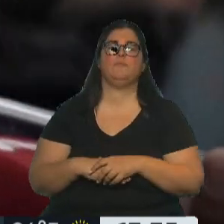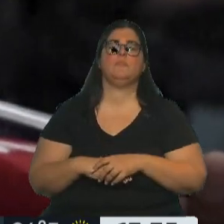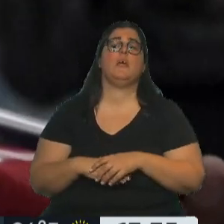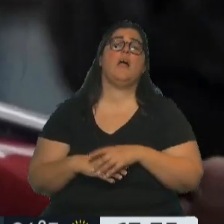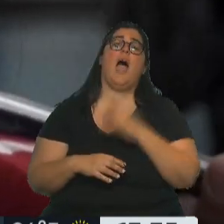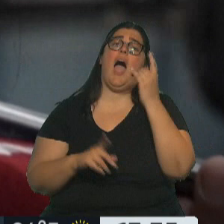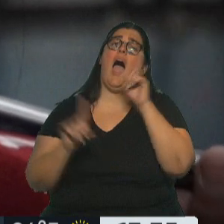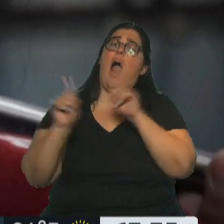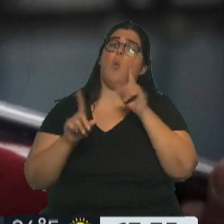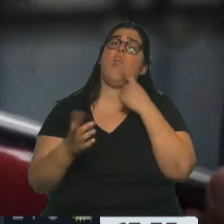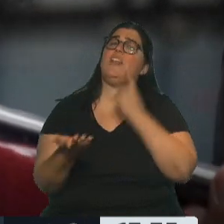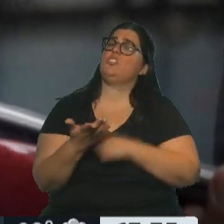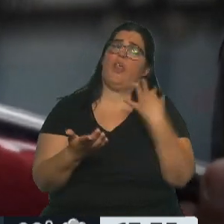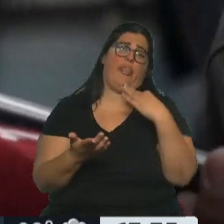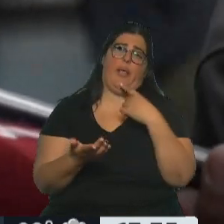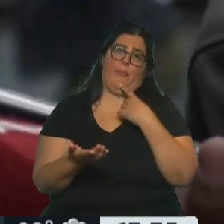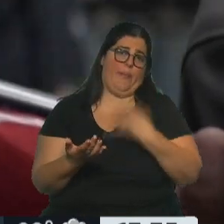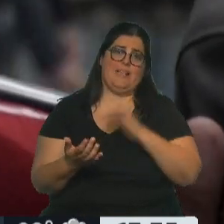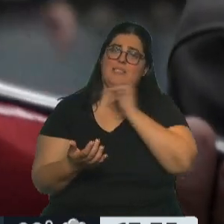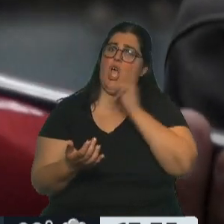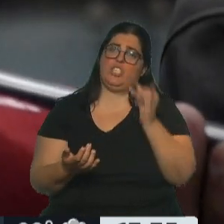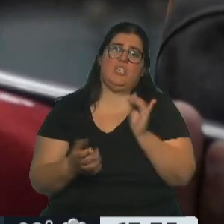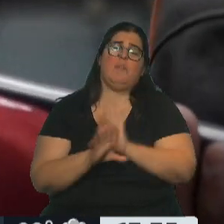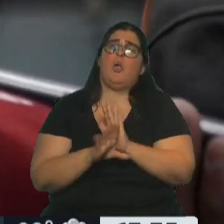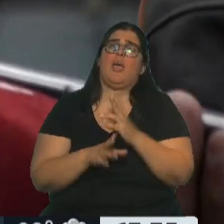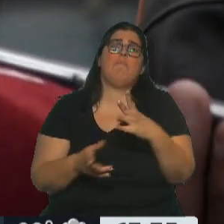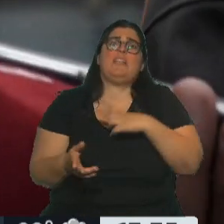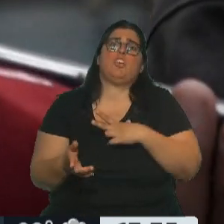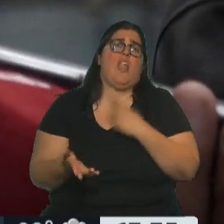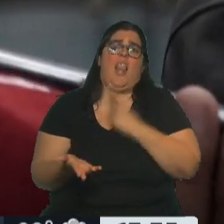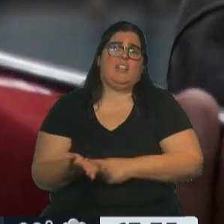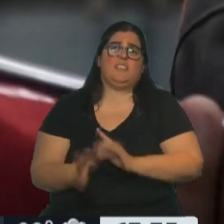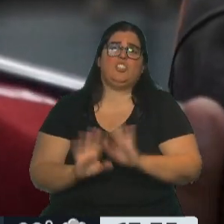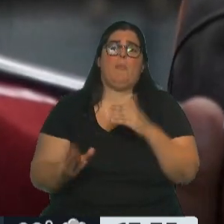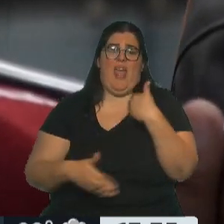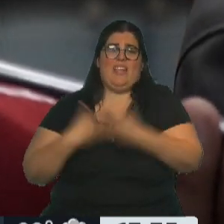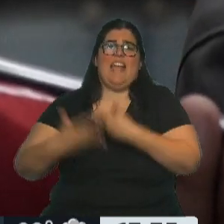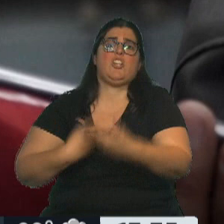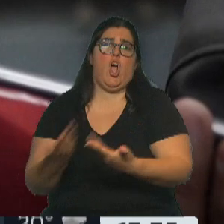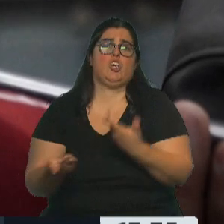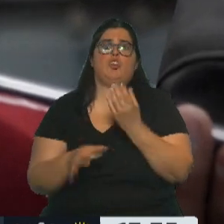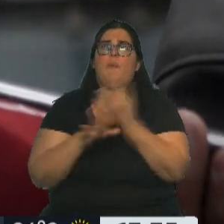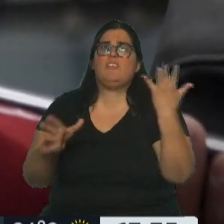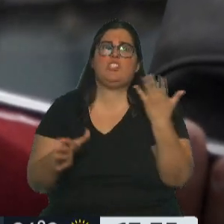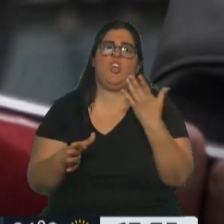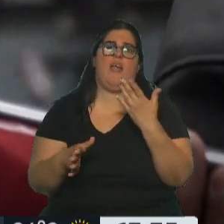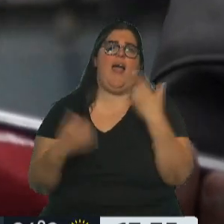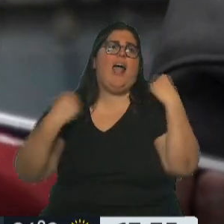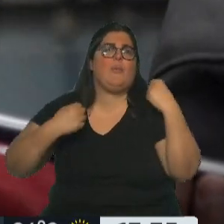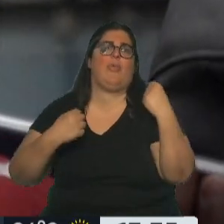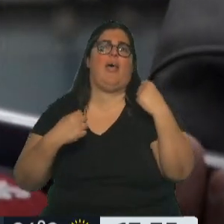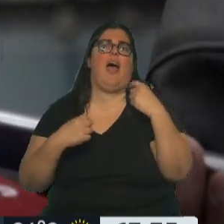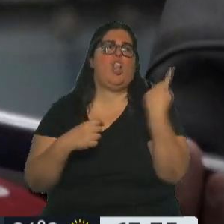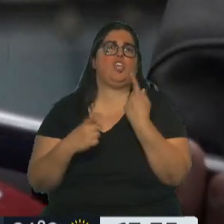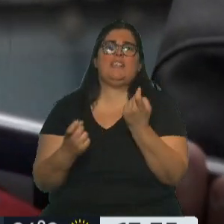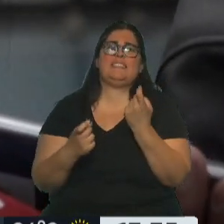tomar porque uno necesita un mejor desarrollo personal y profesional también. El deporte ya para nosotros